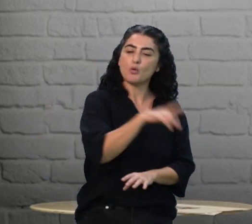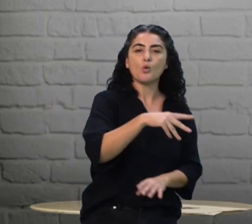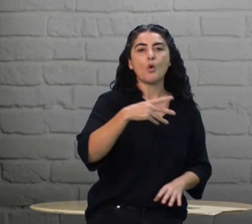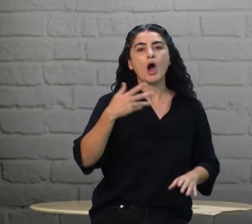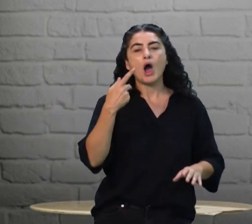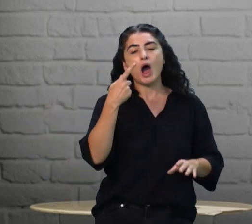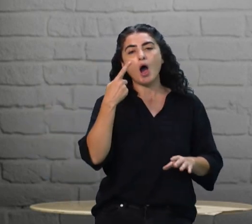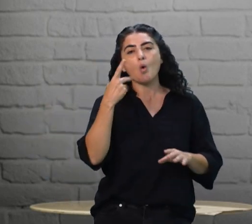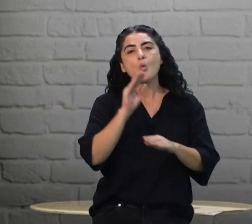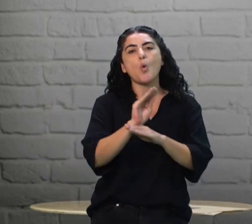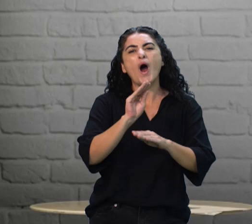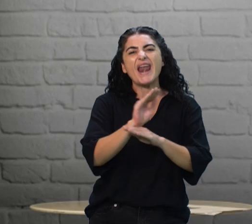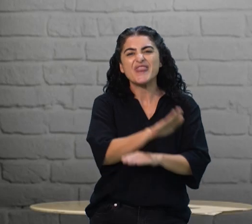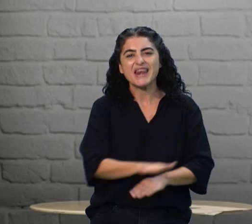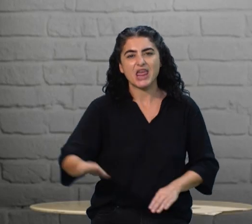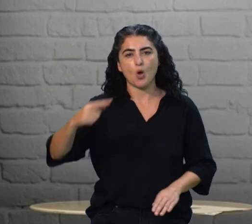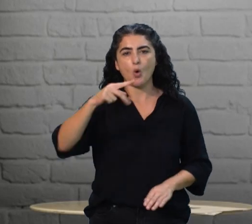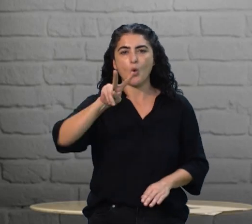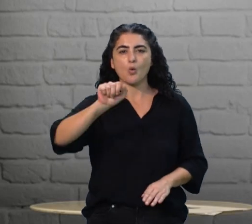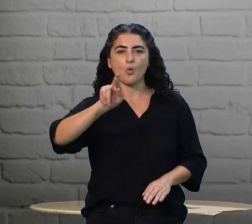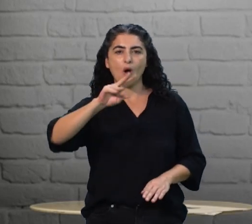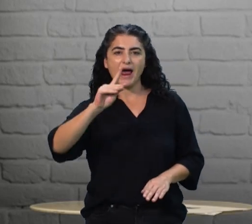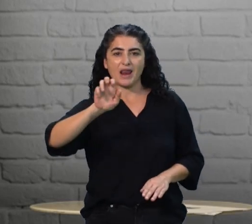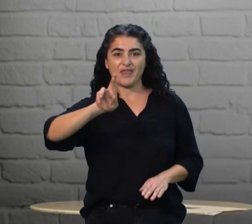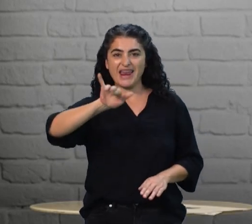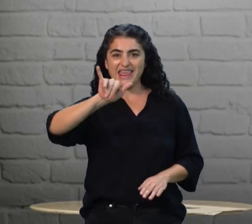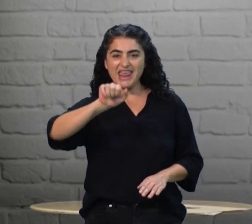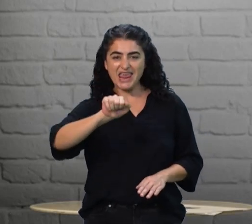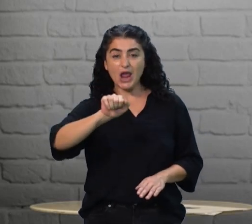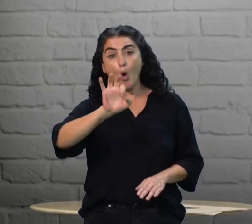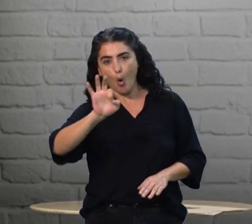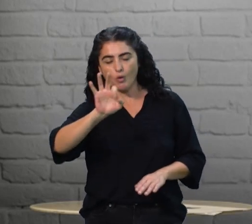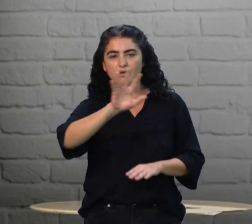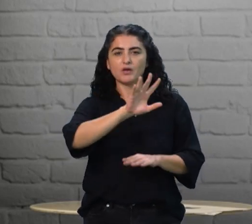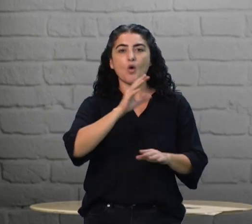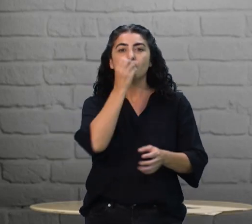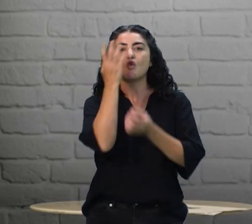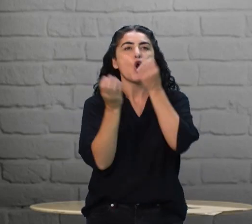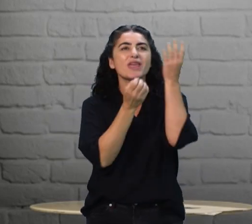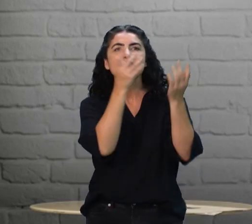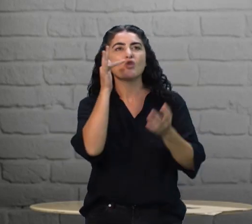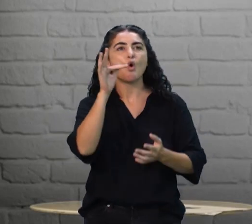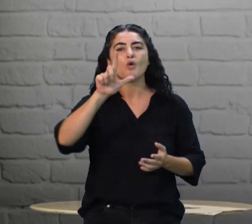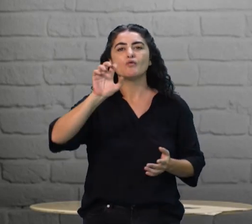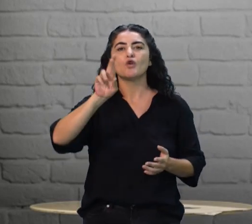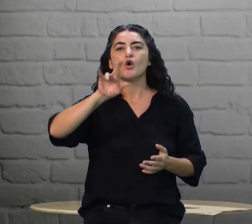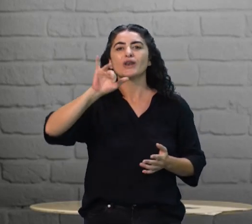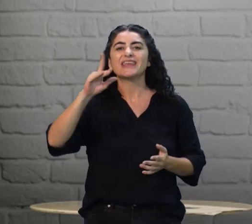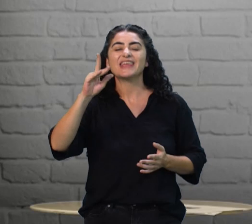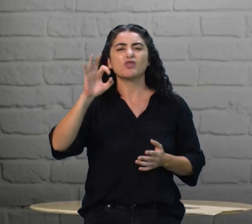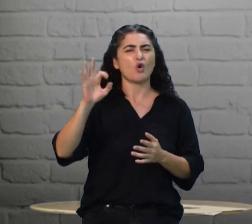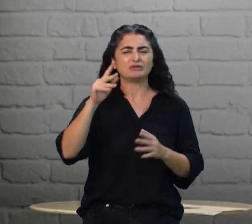eso me hacía a mí mucha impresión florido no me han dicho Nunca ni Florida porque eso sería malo que nos